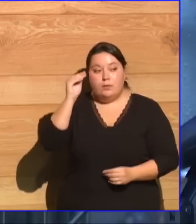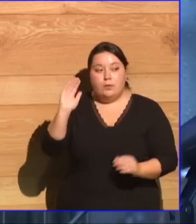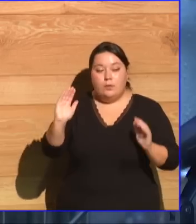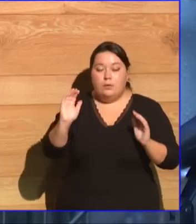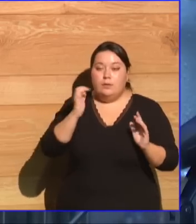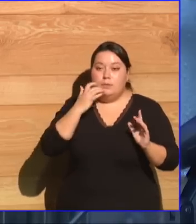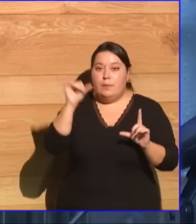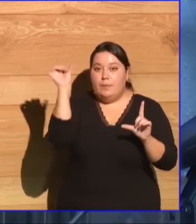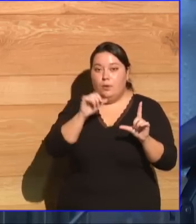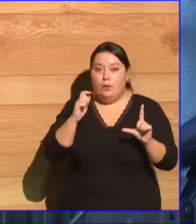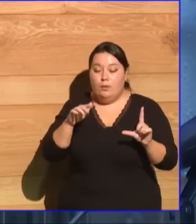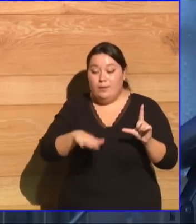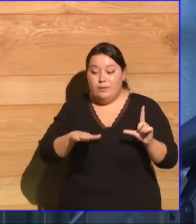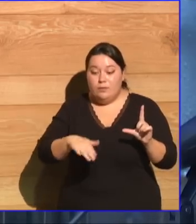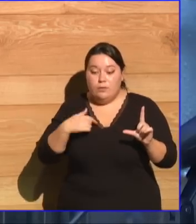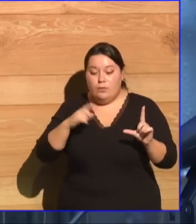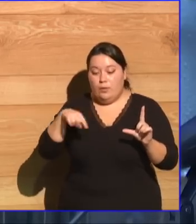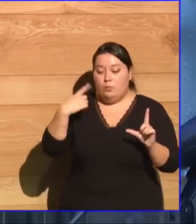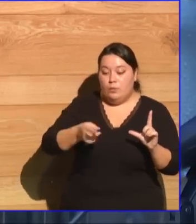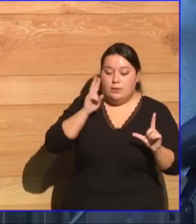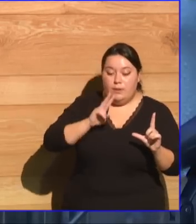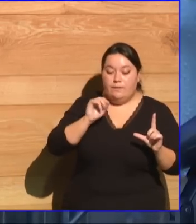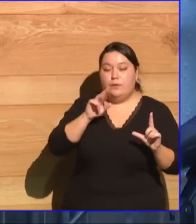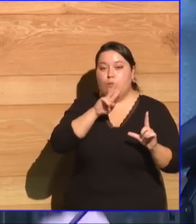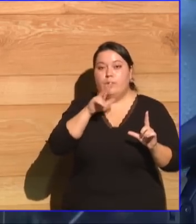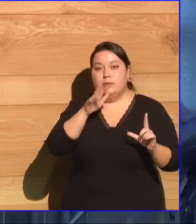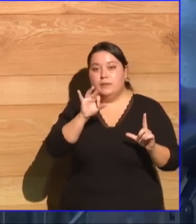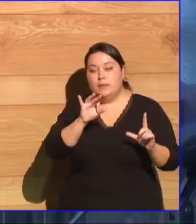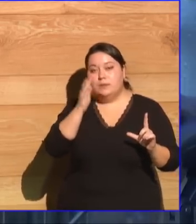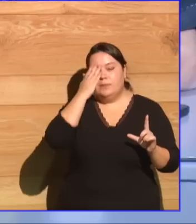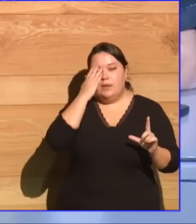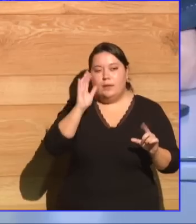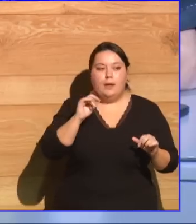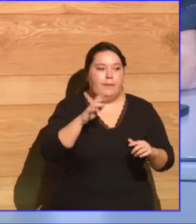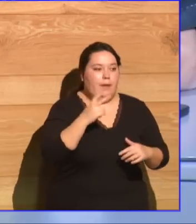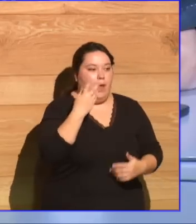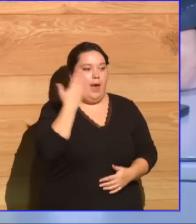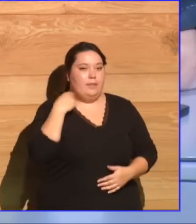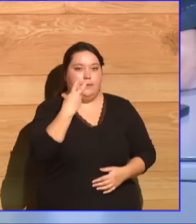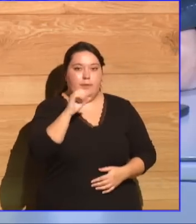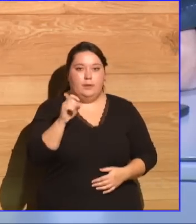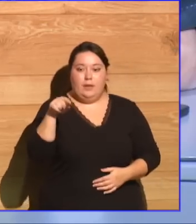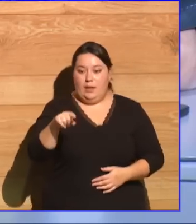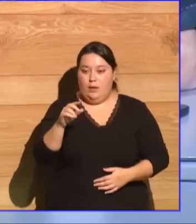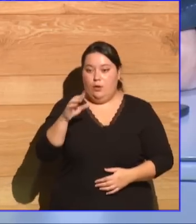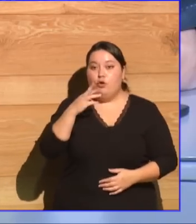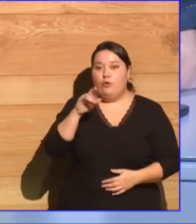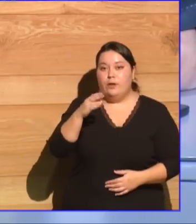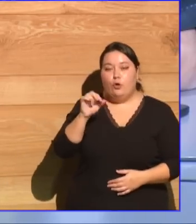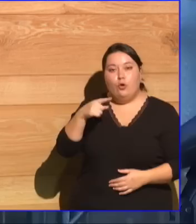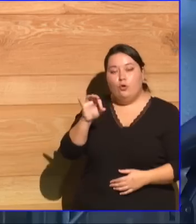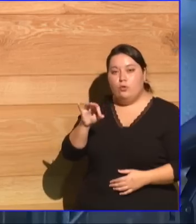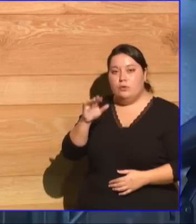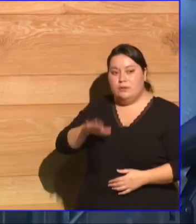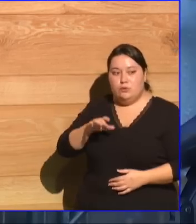vi la peli de niño y después cuando la vi en VHS pirateada... Perdona. Hace 20 años Rodrigo no era un niño. Cuidado, ¿eh? No, y él